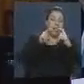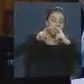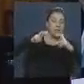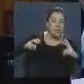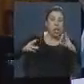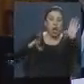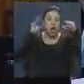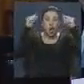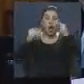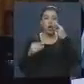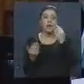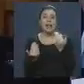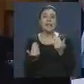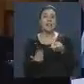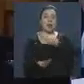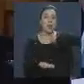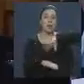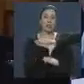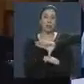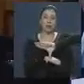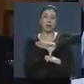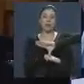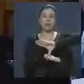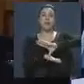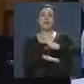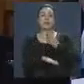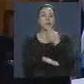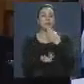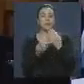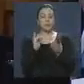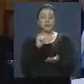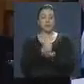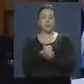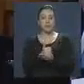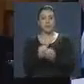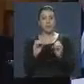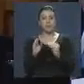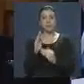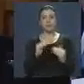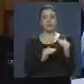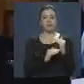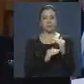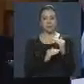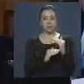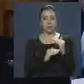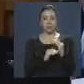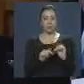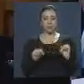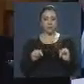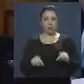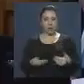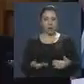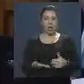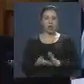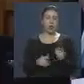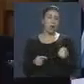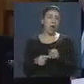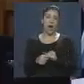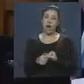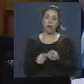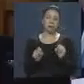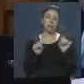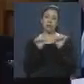investigación necesitan nuestro país. También va a haber una superintendencia de educación superior. Hoy día todos los abusos del